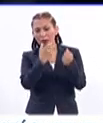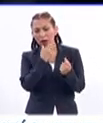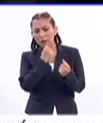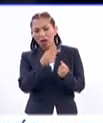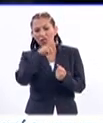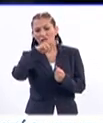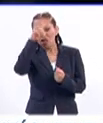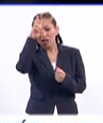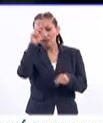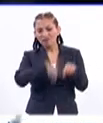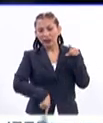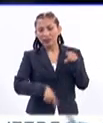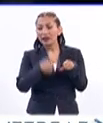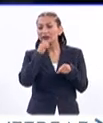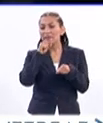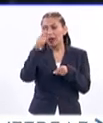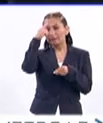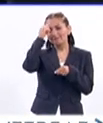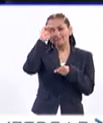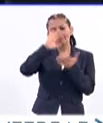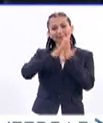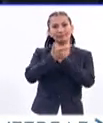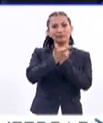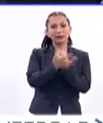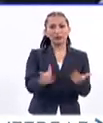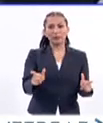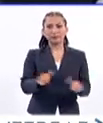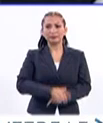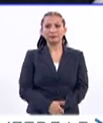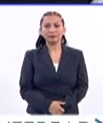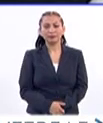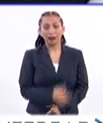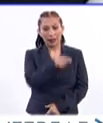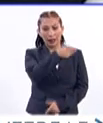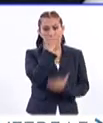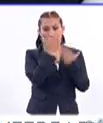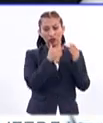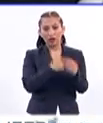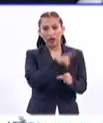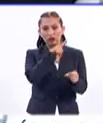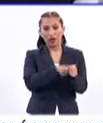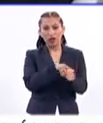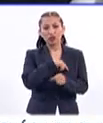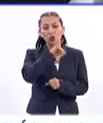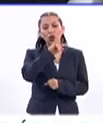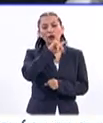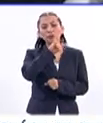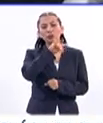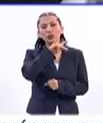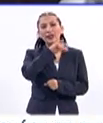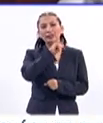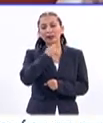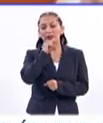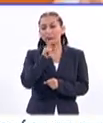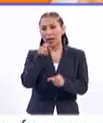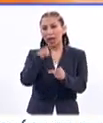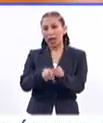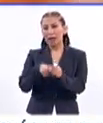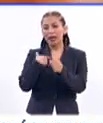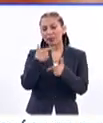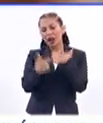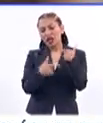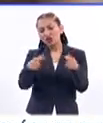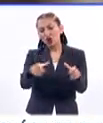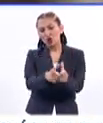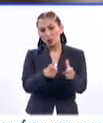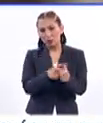de la ignorancia y lo hace mentalmente libre. Estudió en la Escuela Nacional de Jurisprudencia y formó parte de una generación